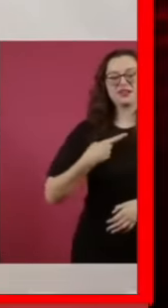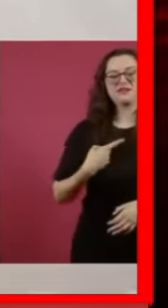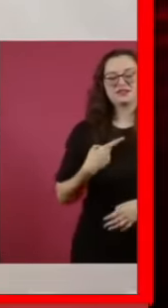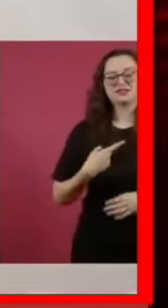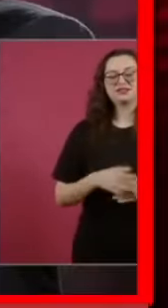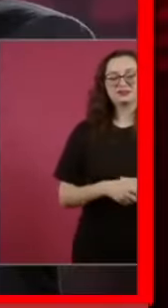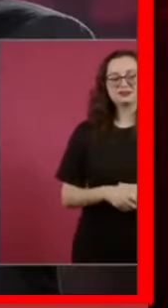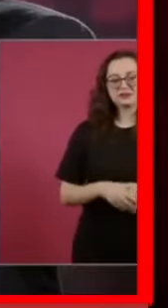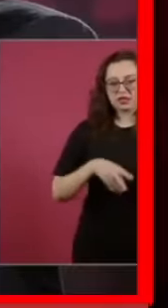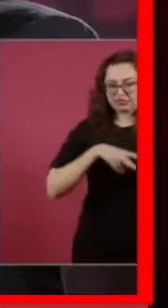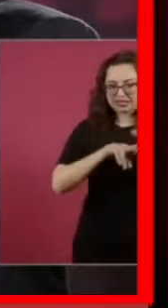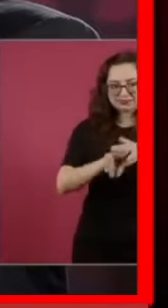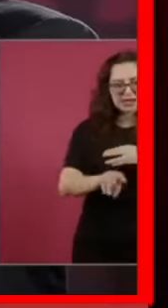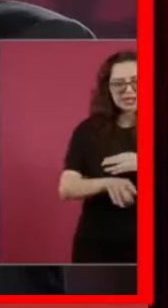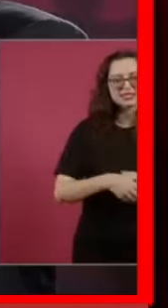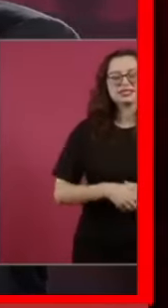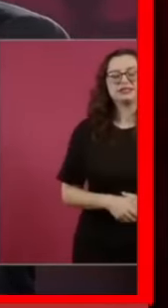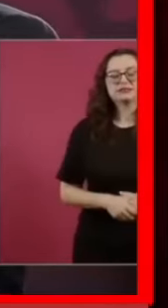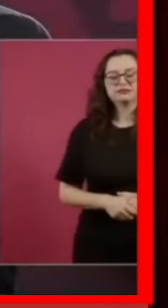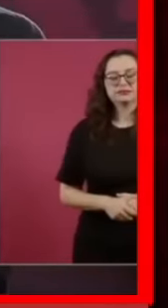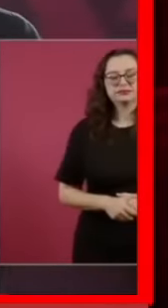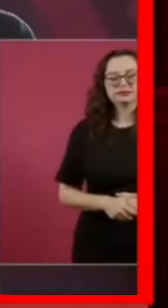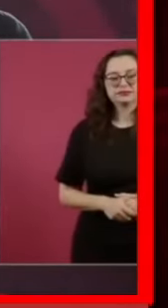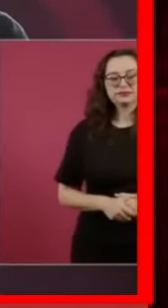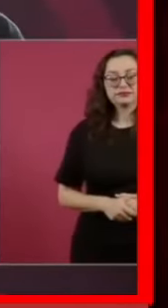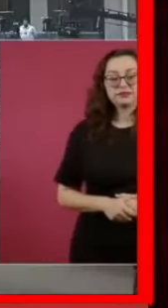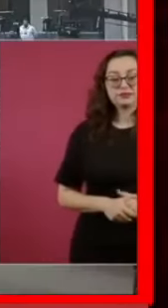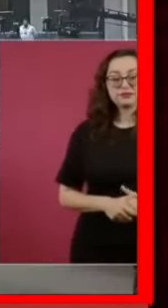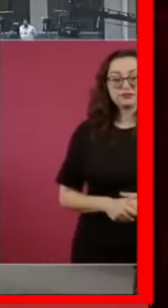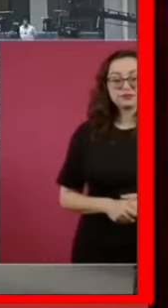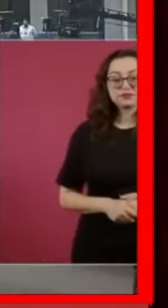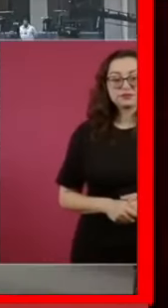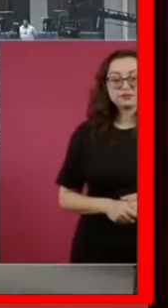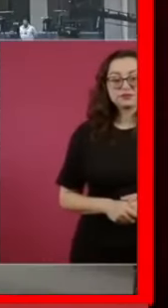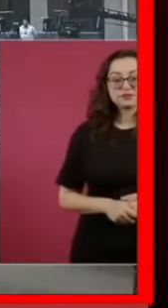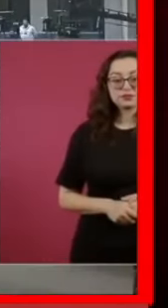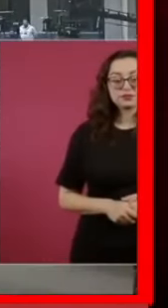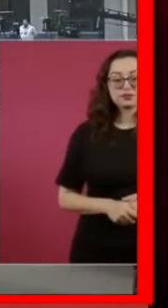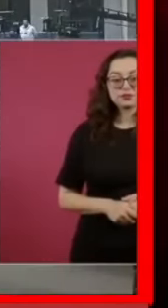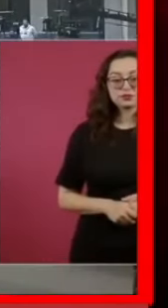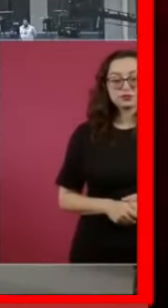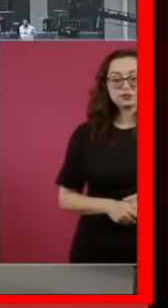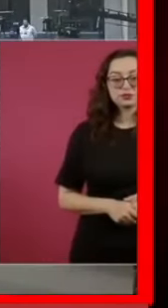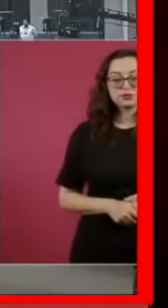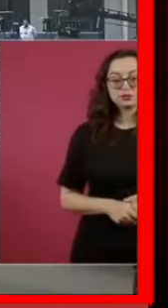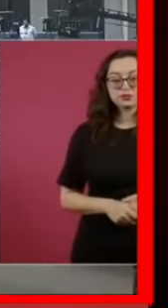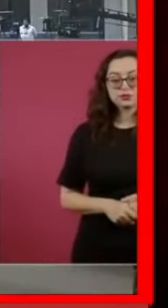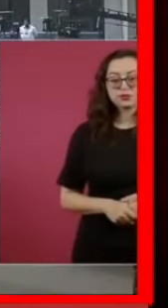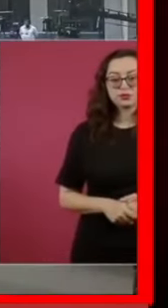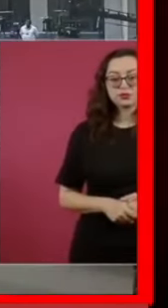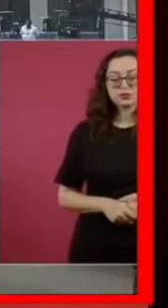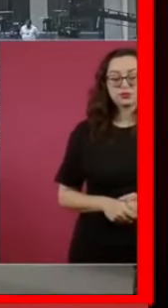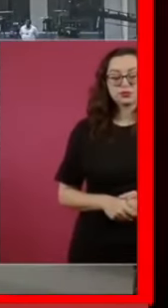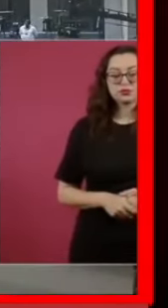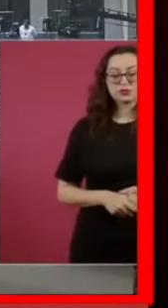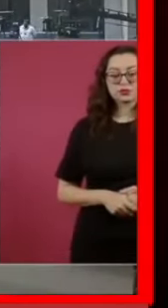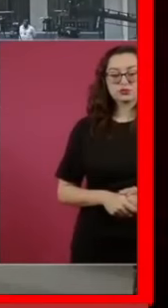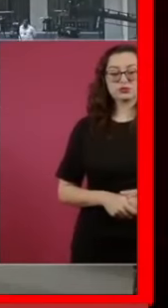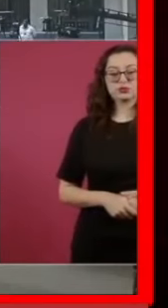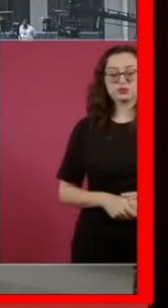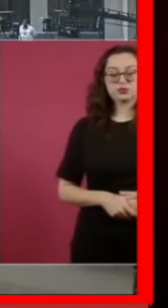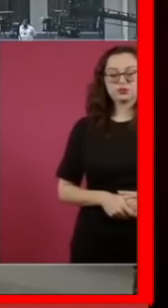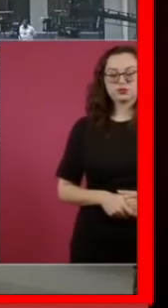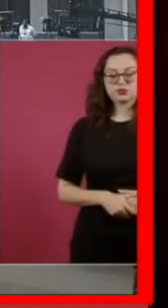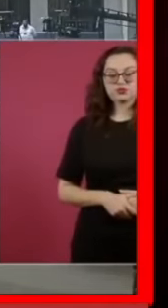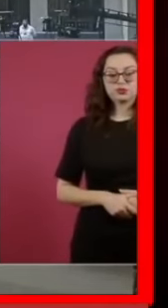tiene que haber transparencia. ¿Ha faltado información precisa de las agencias del propio gobierno de Estados Unidos al gobierno